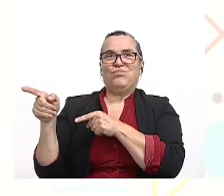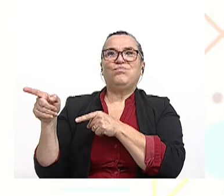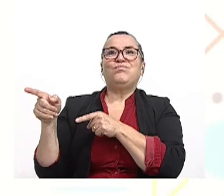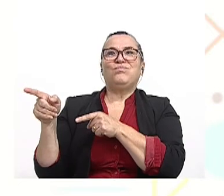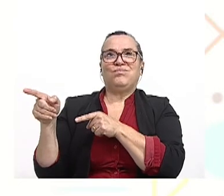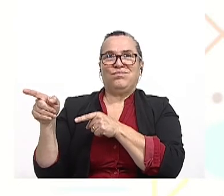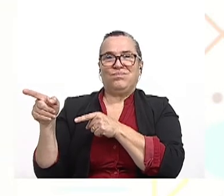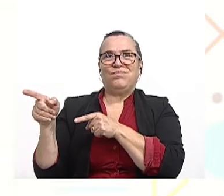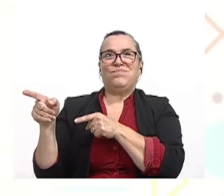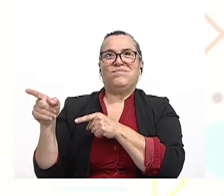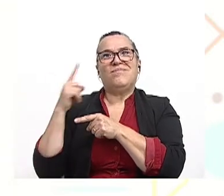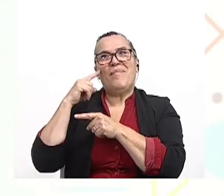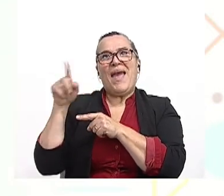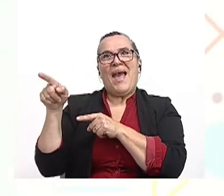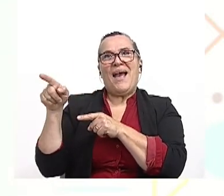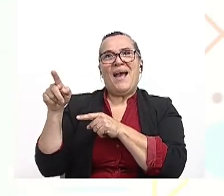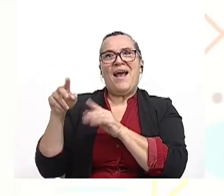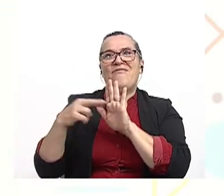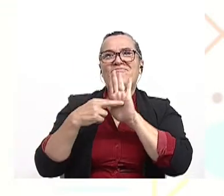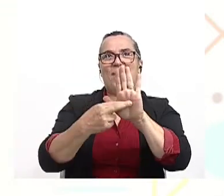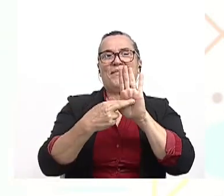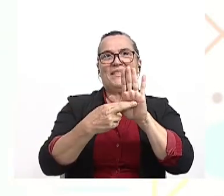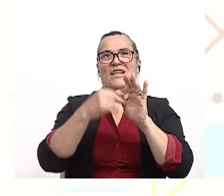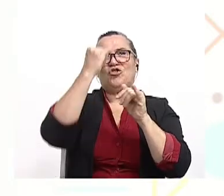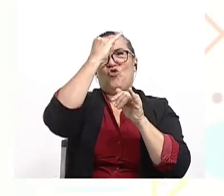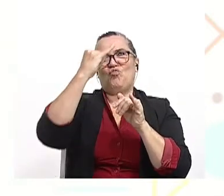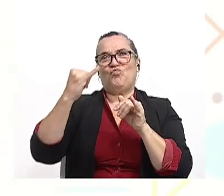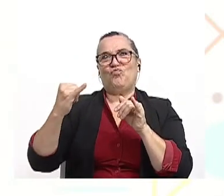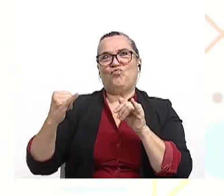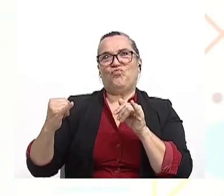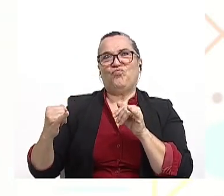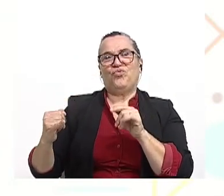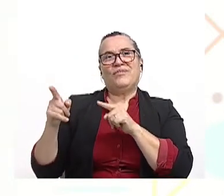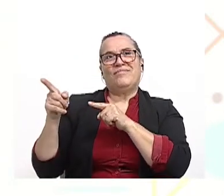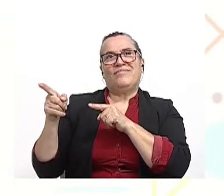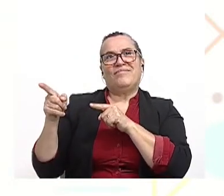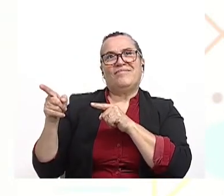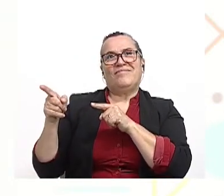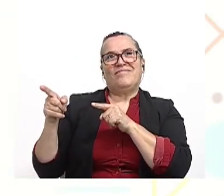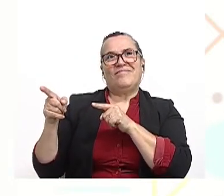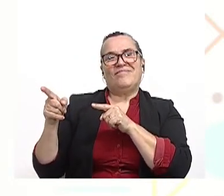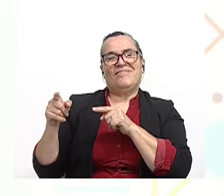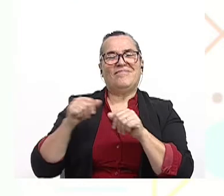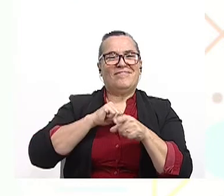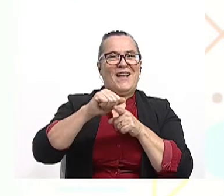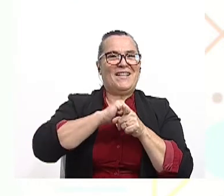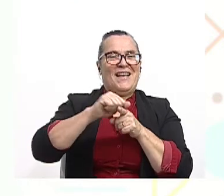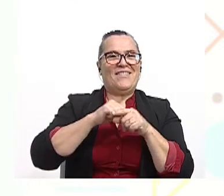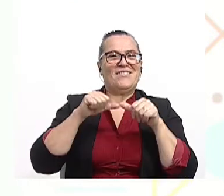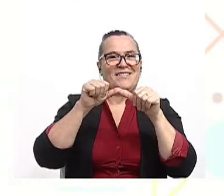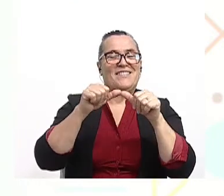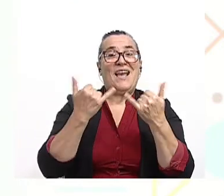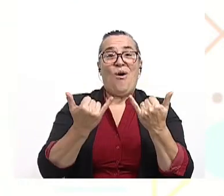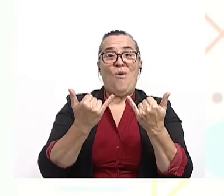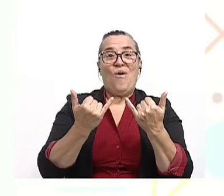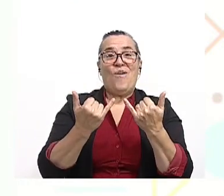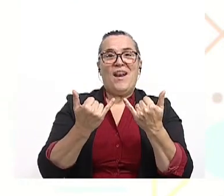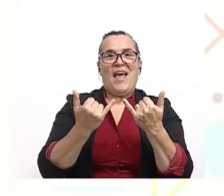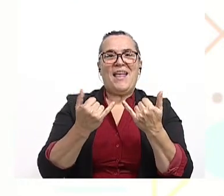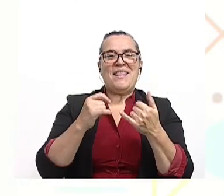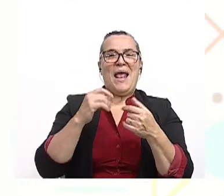75,8. Muy bien. Y aquí vemos la representación lineal de esa figura. Sigamos practicando. Y ahora vamos a nuestra sección